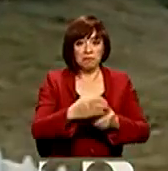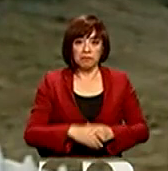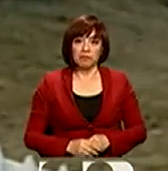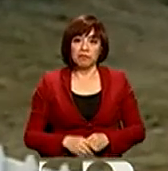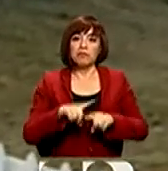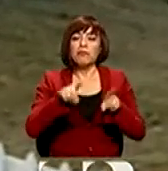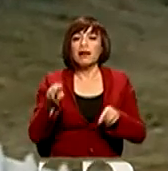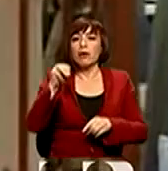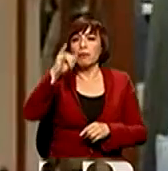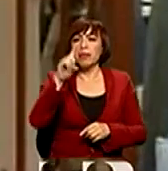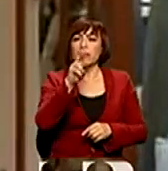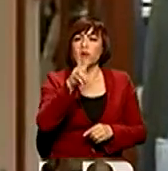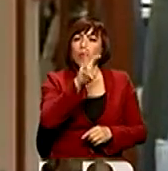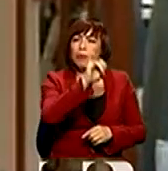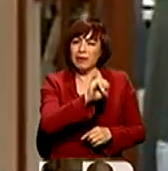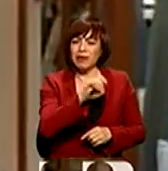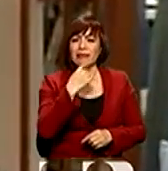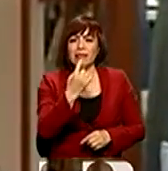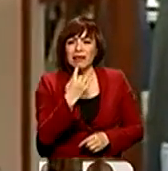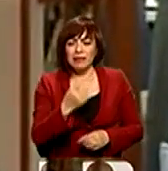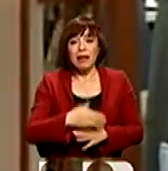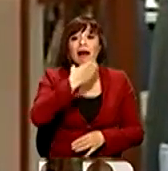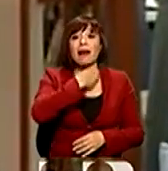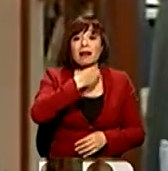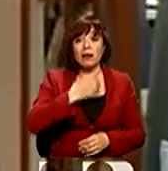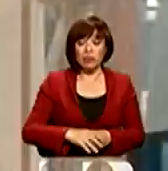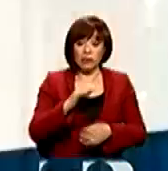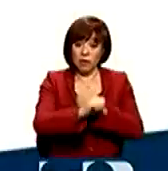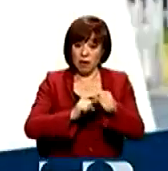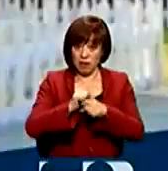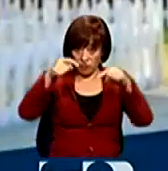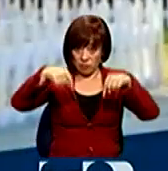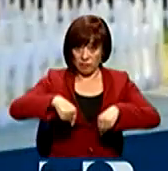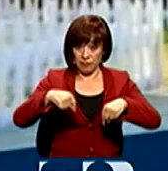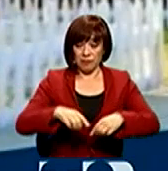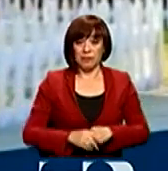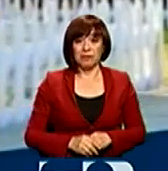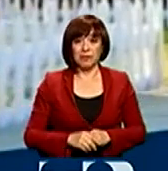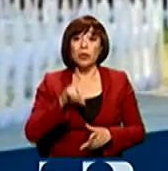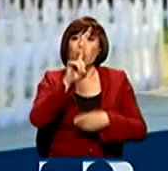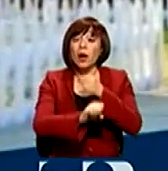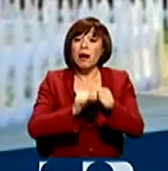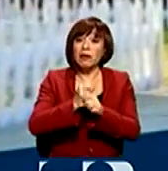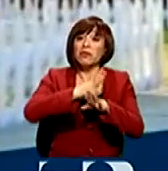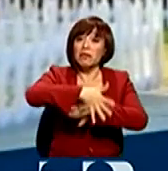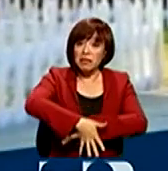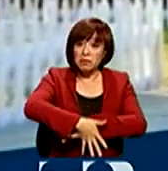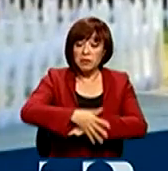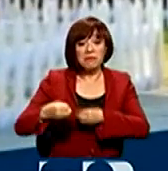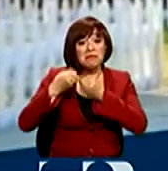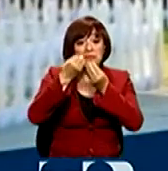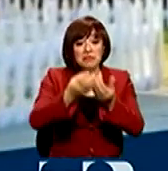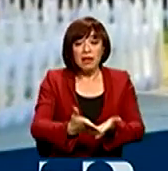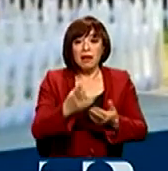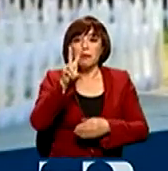MIDUBI aseguraban otra cosa, que apenas en agosto del 2018, más de un año después del ofrecimiento, se iban a entregar las primeras